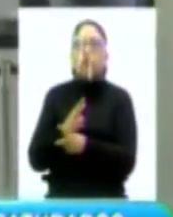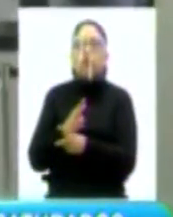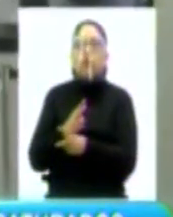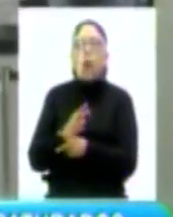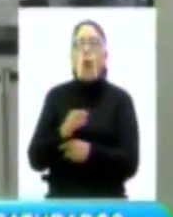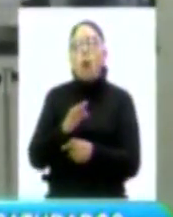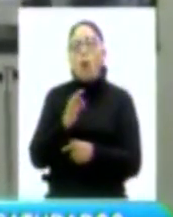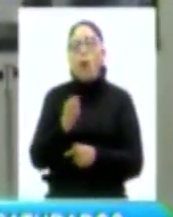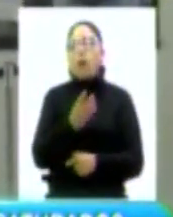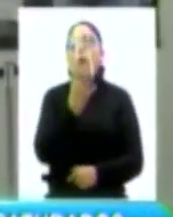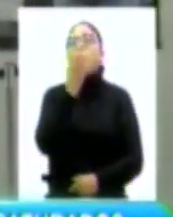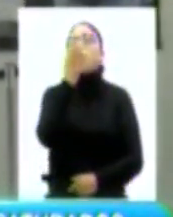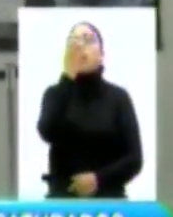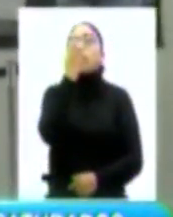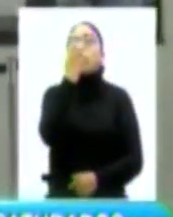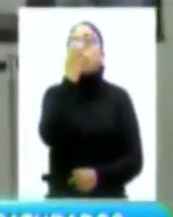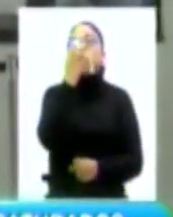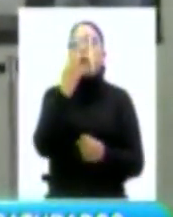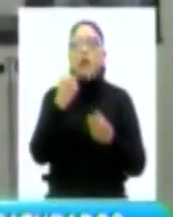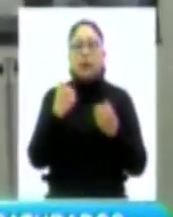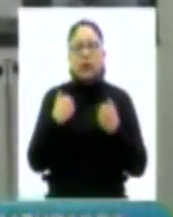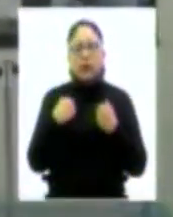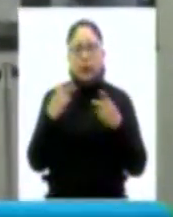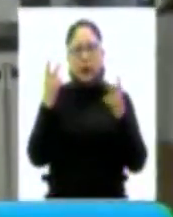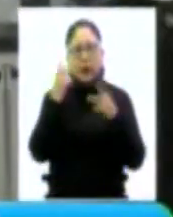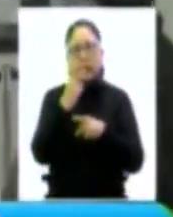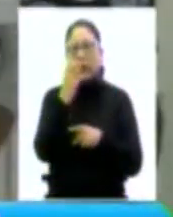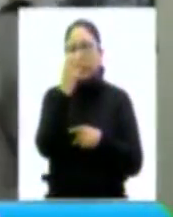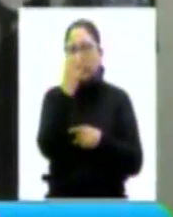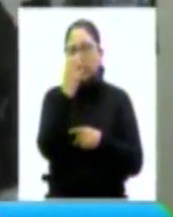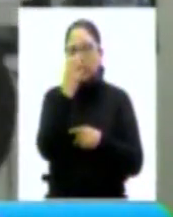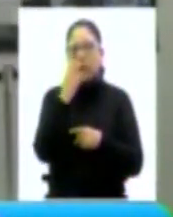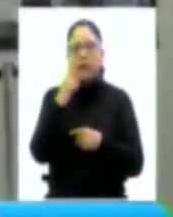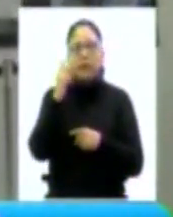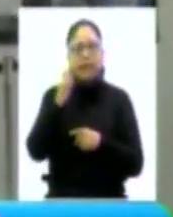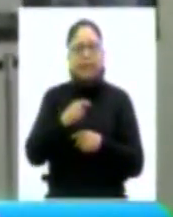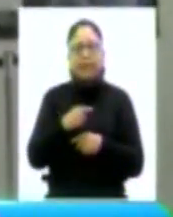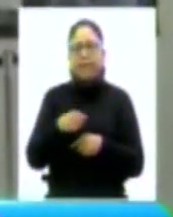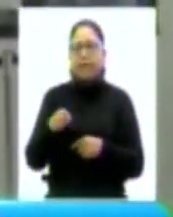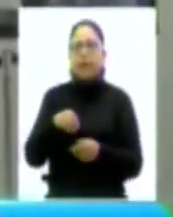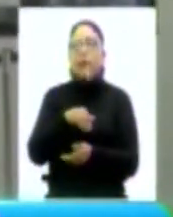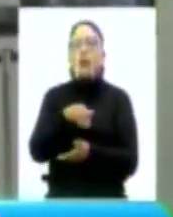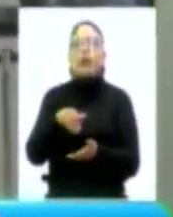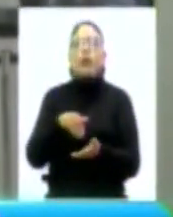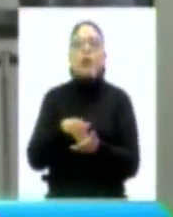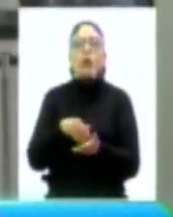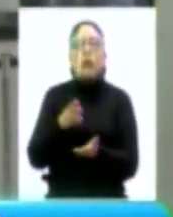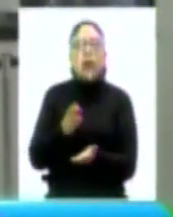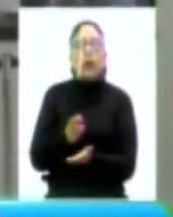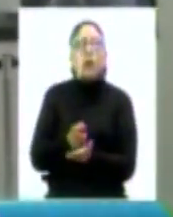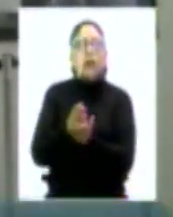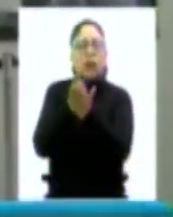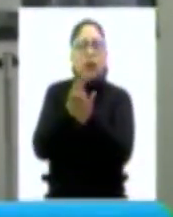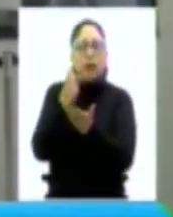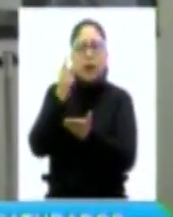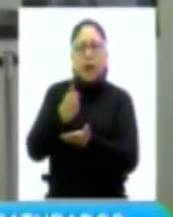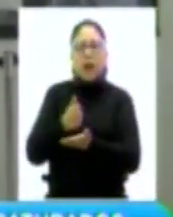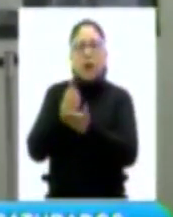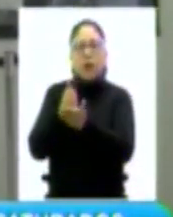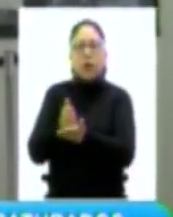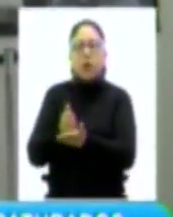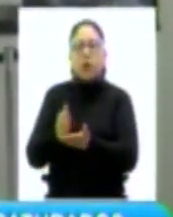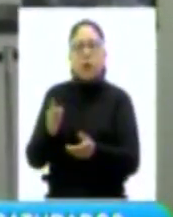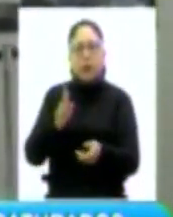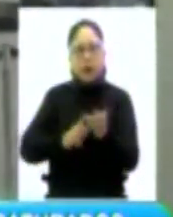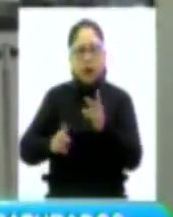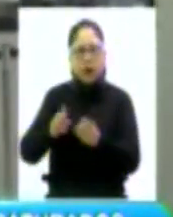intensiva. Por lo tanto, se tienen que habilitar centros de rehabilitación, en este caso de recuperación de nuestros